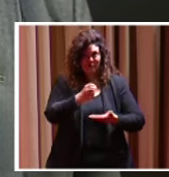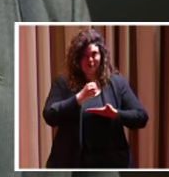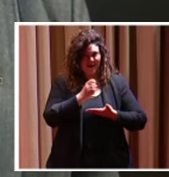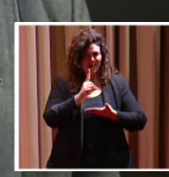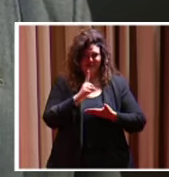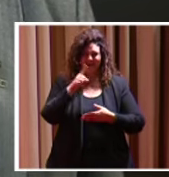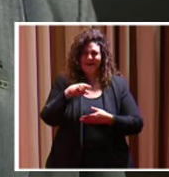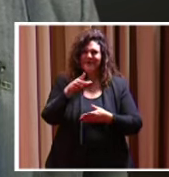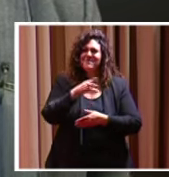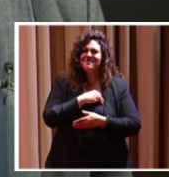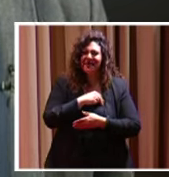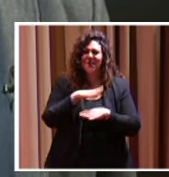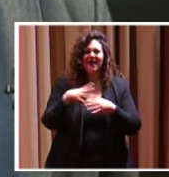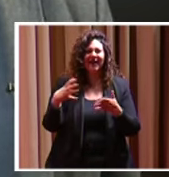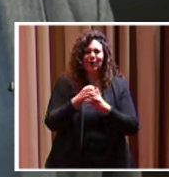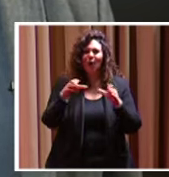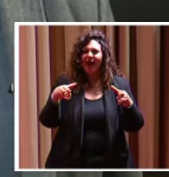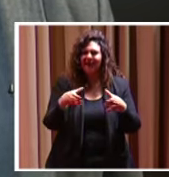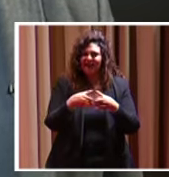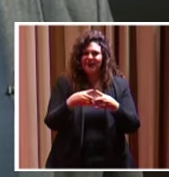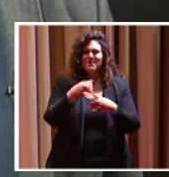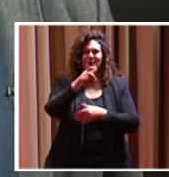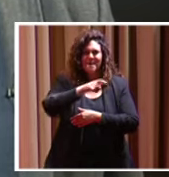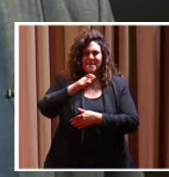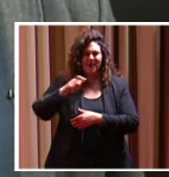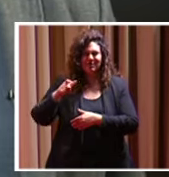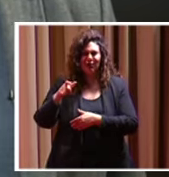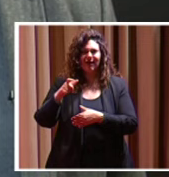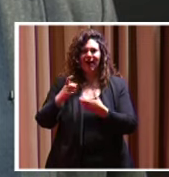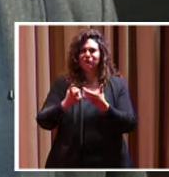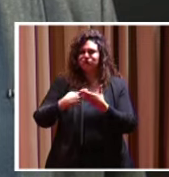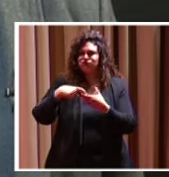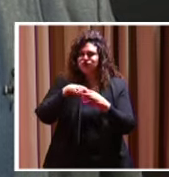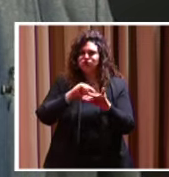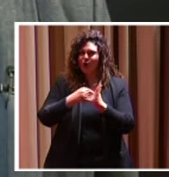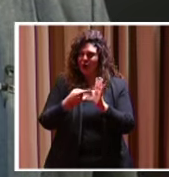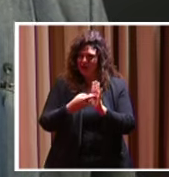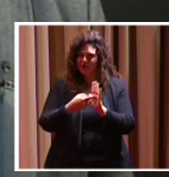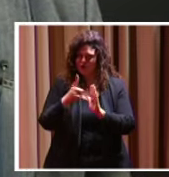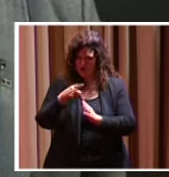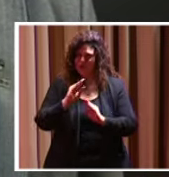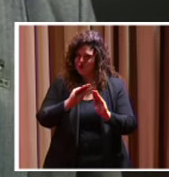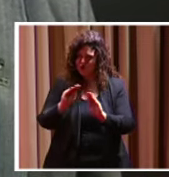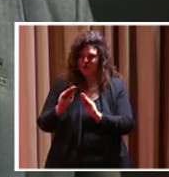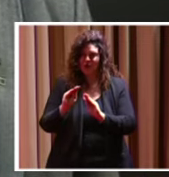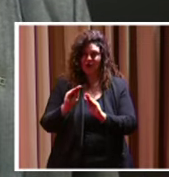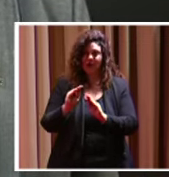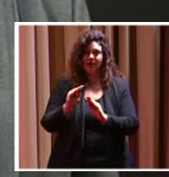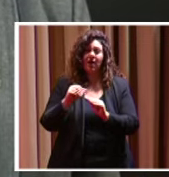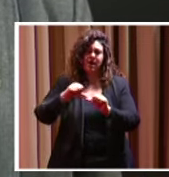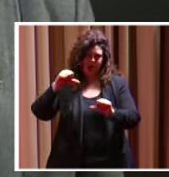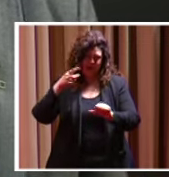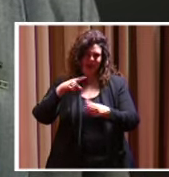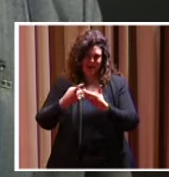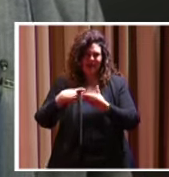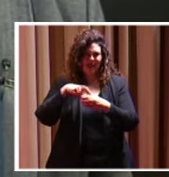un premio también a todo el equipo de gente que participa en el proyecto y que ha participado a lo largo del tiempo